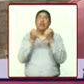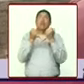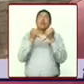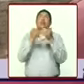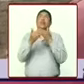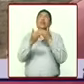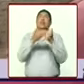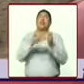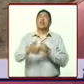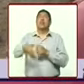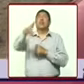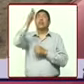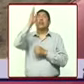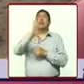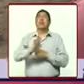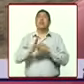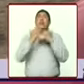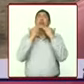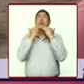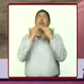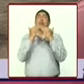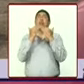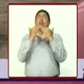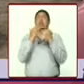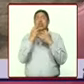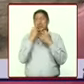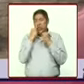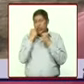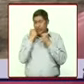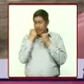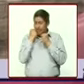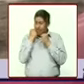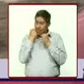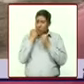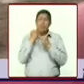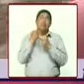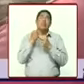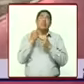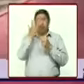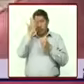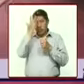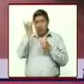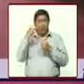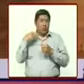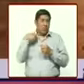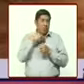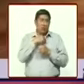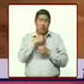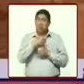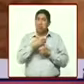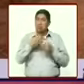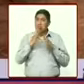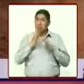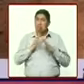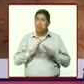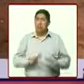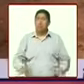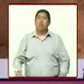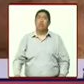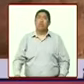y agradecerle a Dios. Impotencia. Sí, impotencia. Y agradecerle a Dios, sí, porque estábamos con vida. Imagínate qué